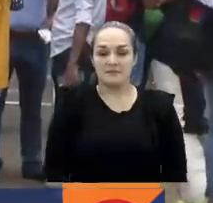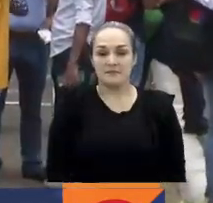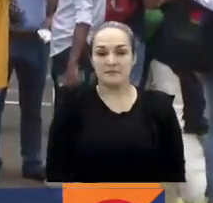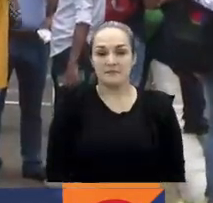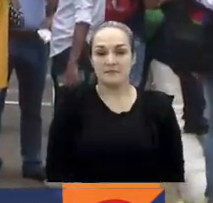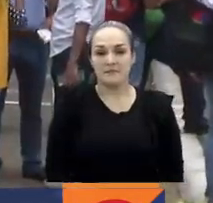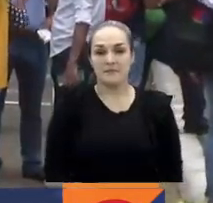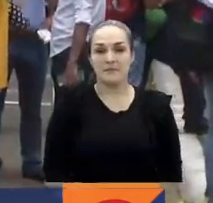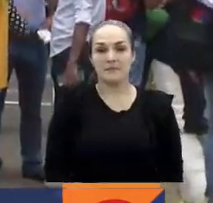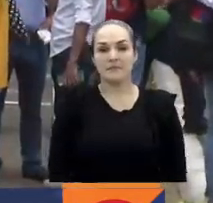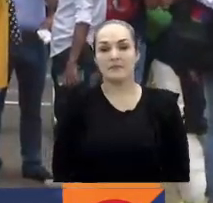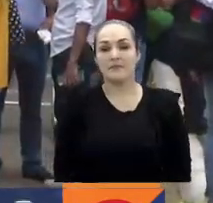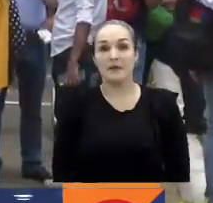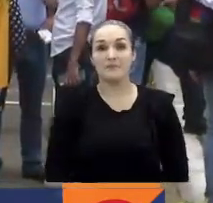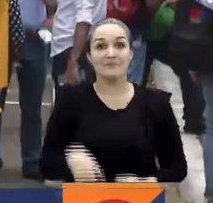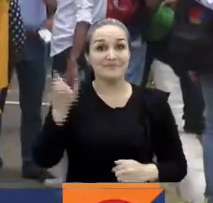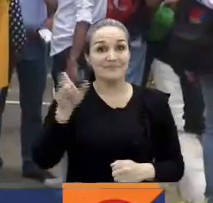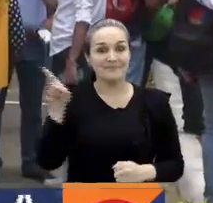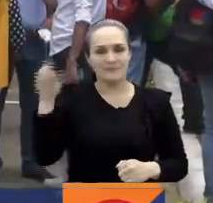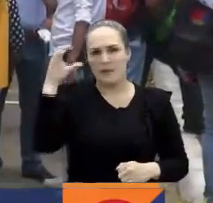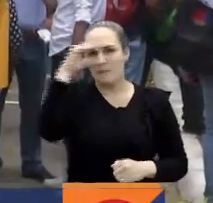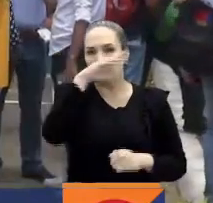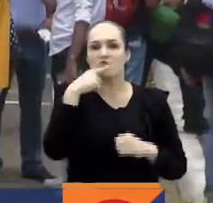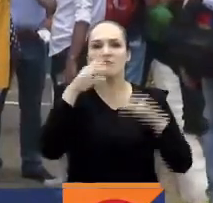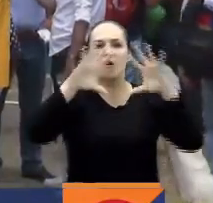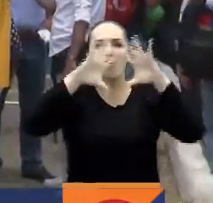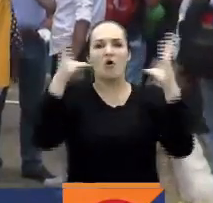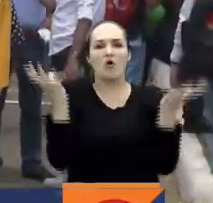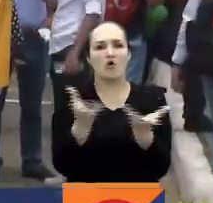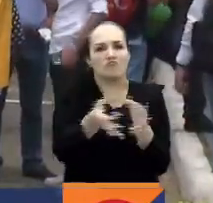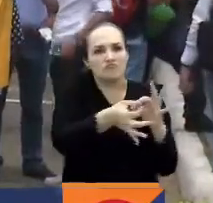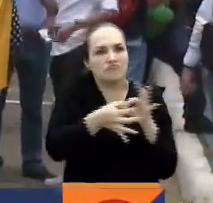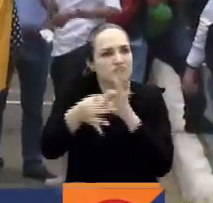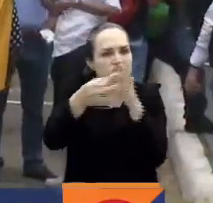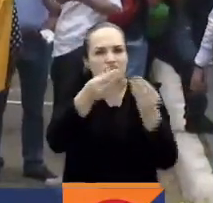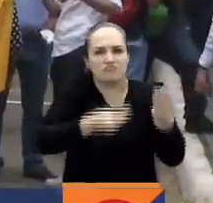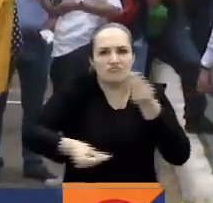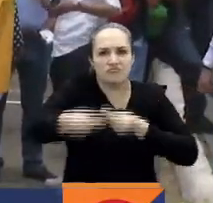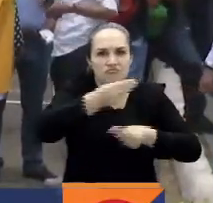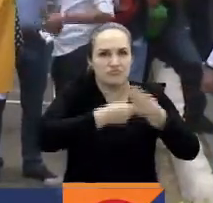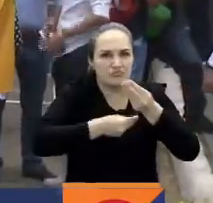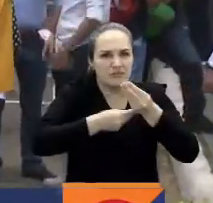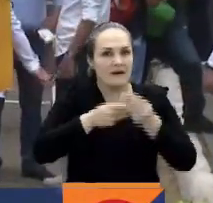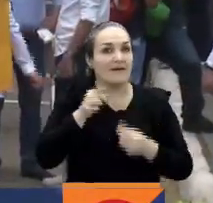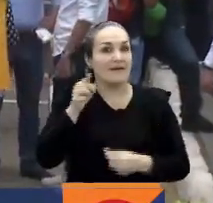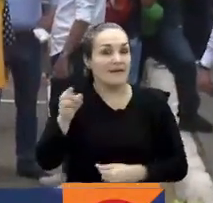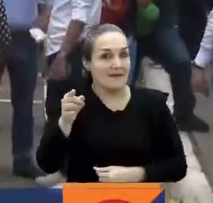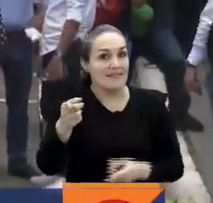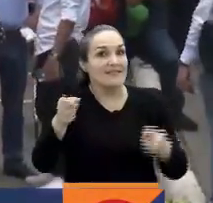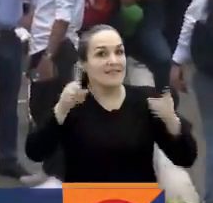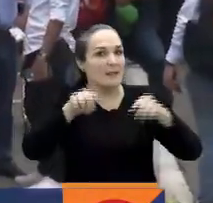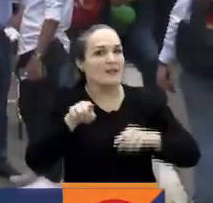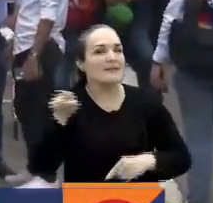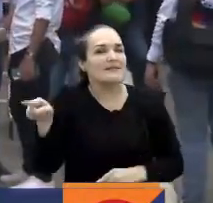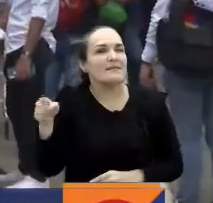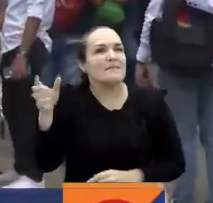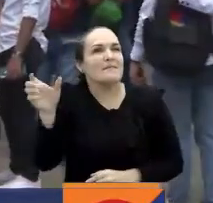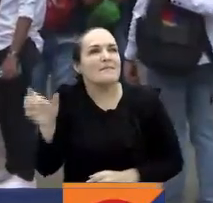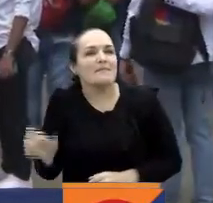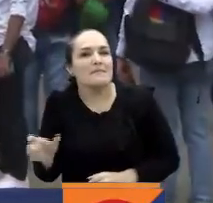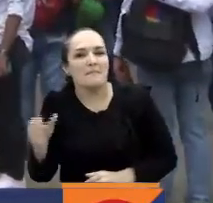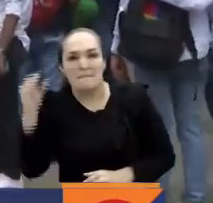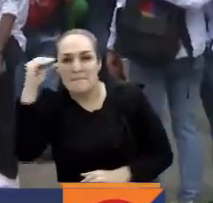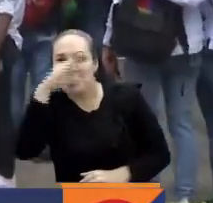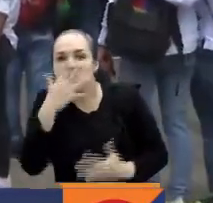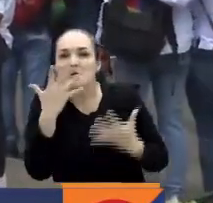esta globalización de la que habla el presidente Gustavo Petro con esta apertura de la frontera también tiene mucho que ver con uno de sus sueños, y es que los camiones que salgan